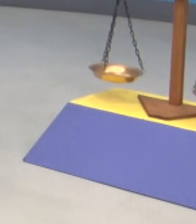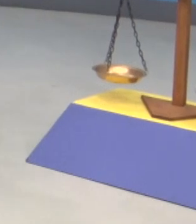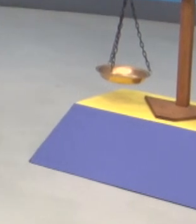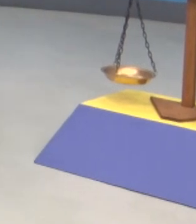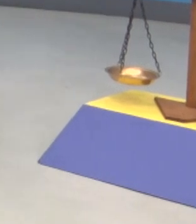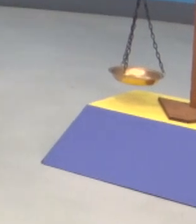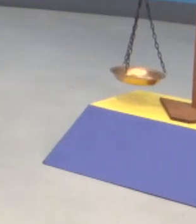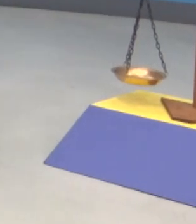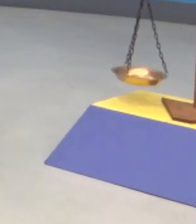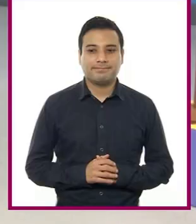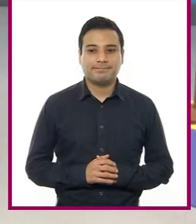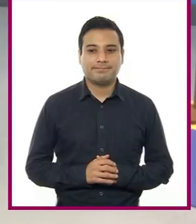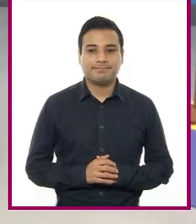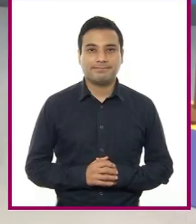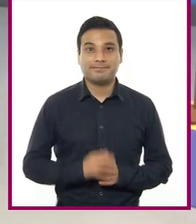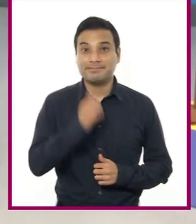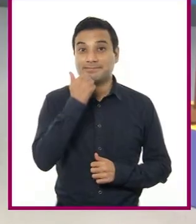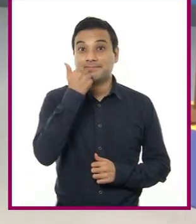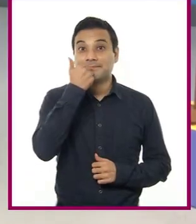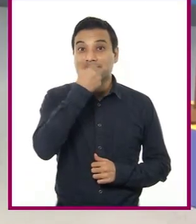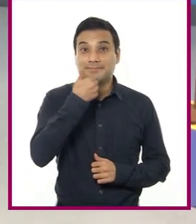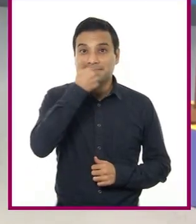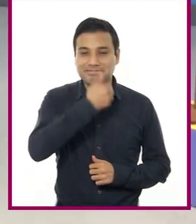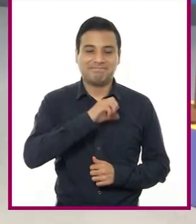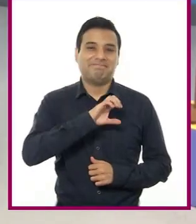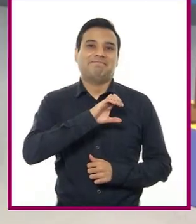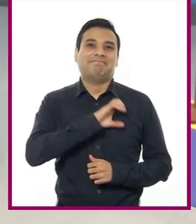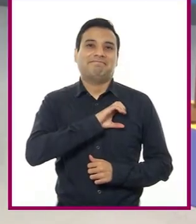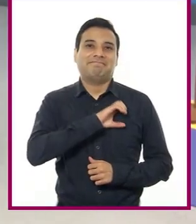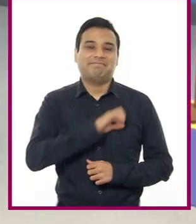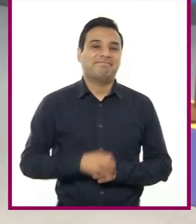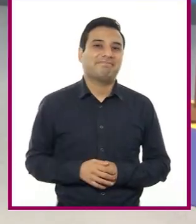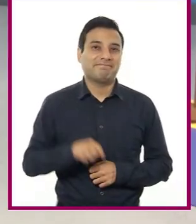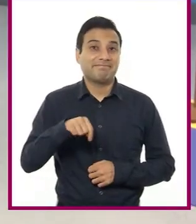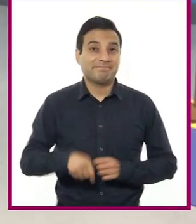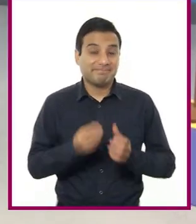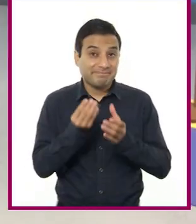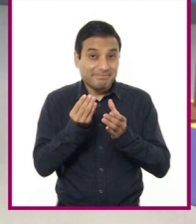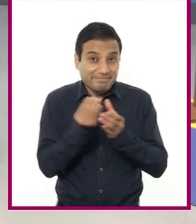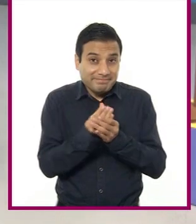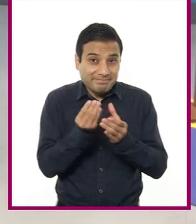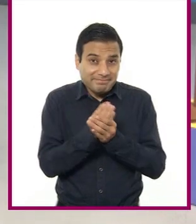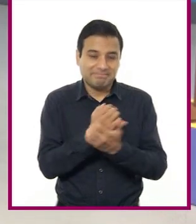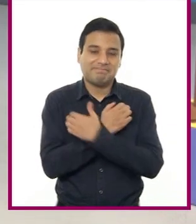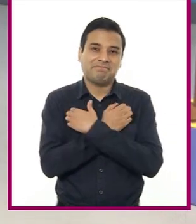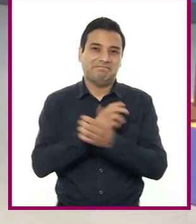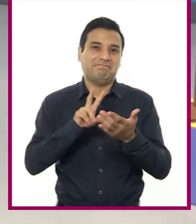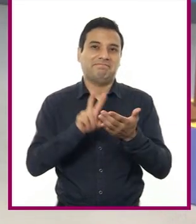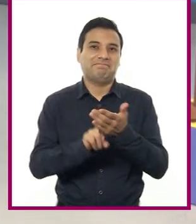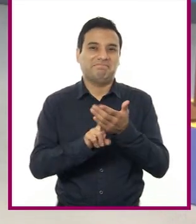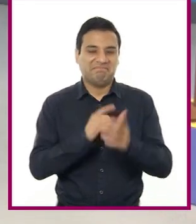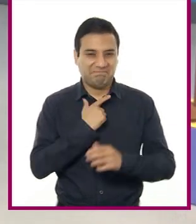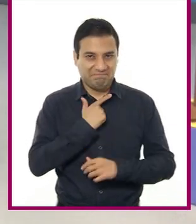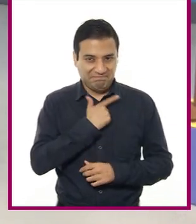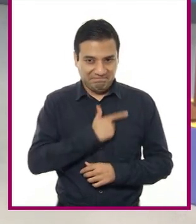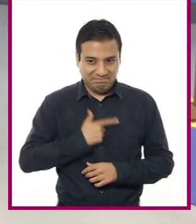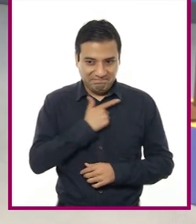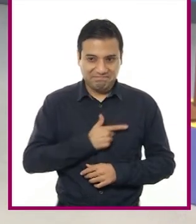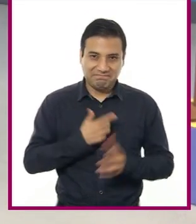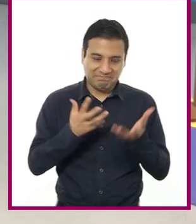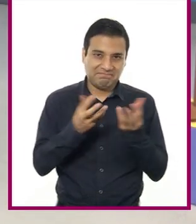Estimadas y estimados estudiantes de primer grado de la asignatura Formación Cívica y Ética, es un gusto estar con ustedes